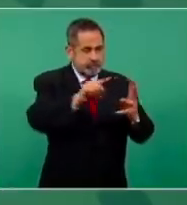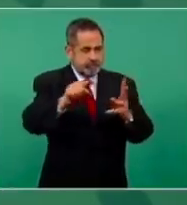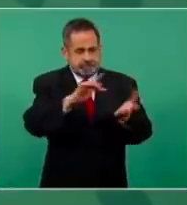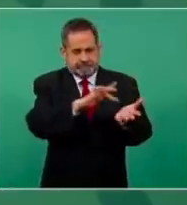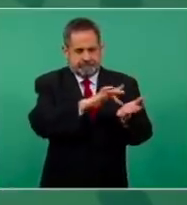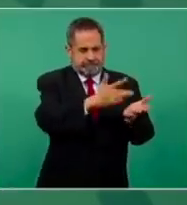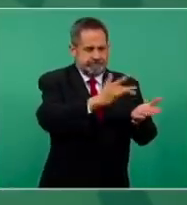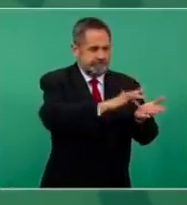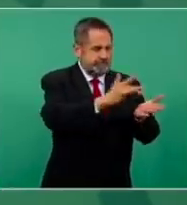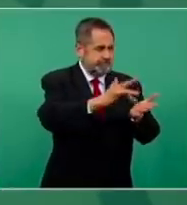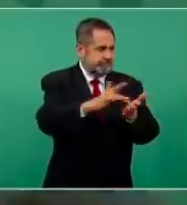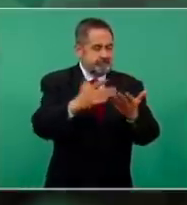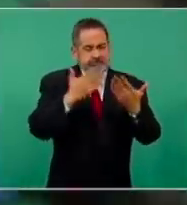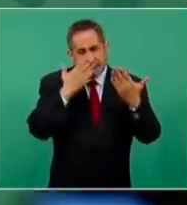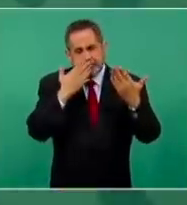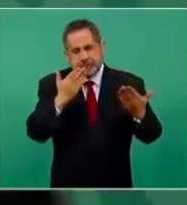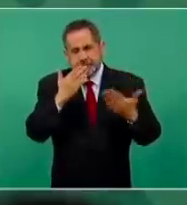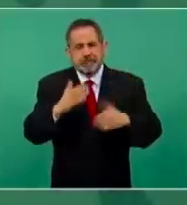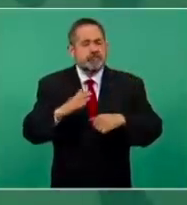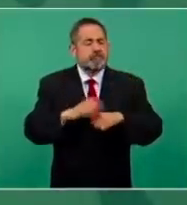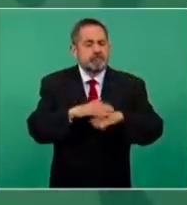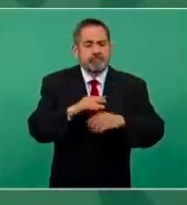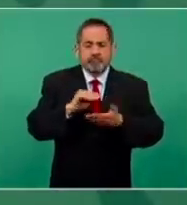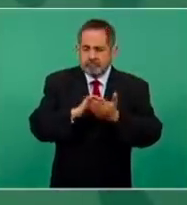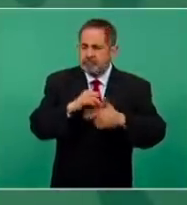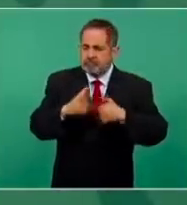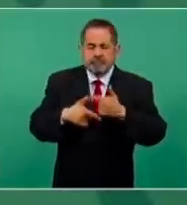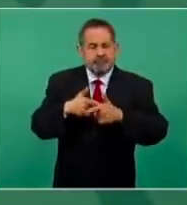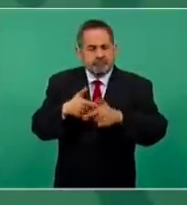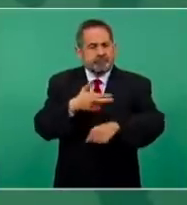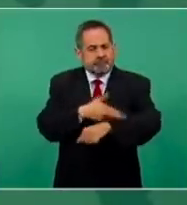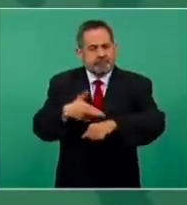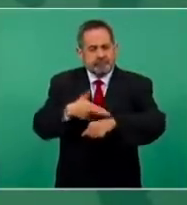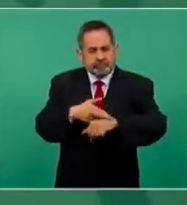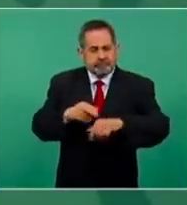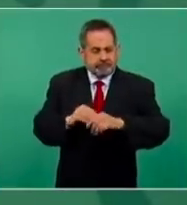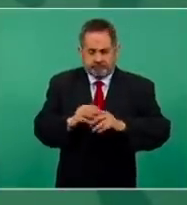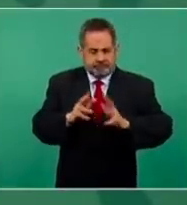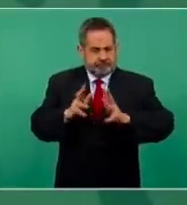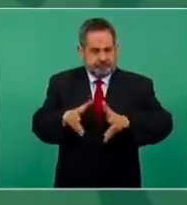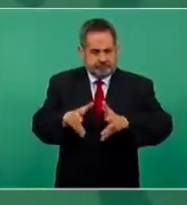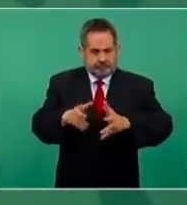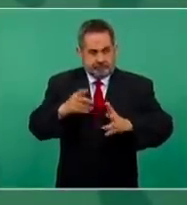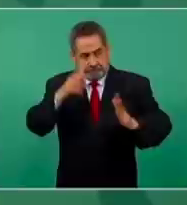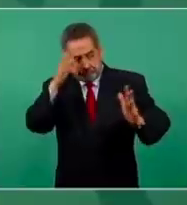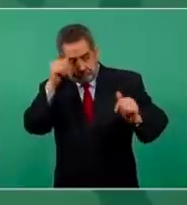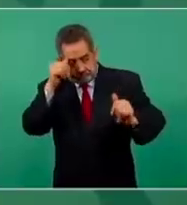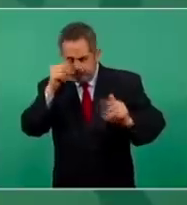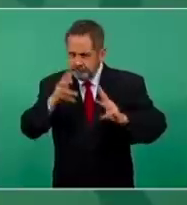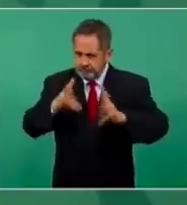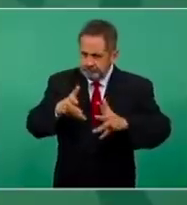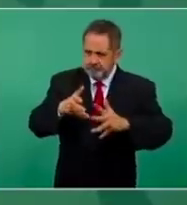mantener la operación en los términos pactados